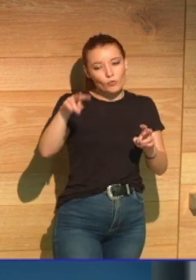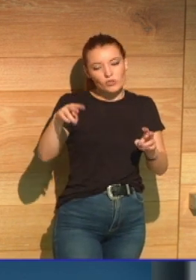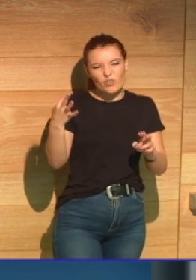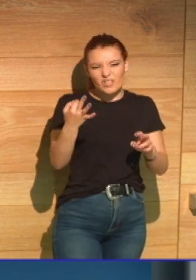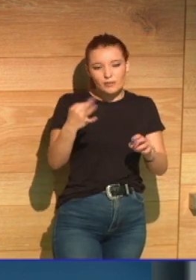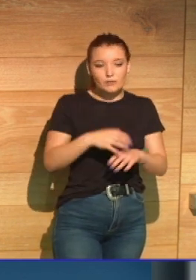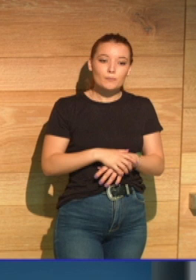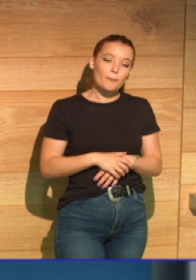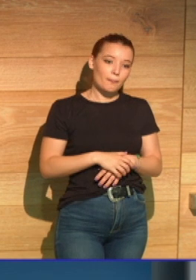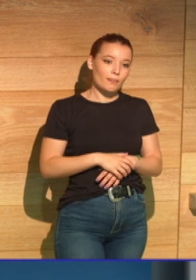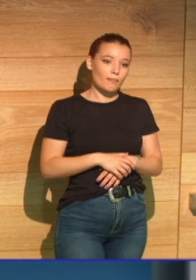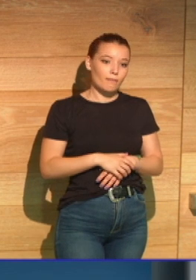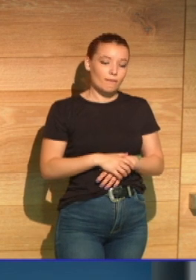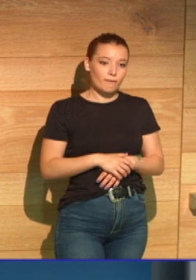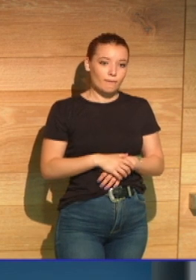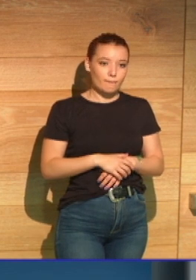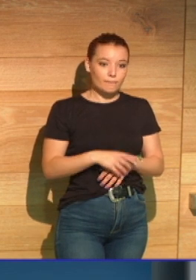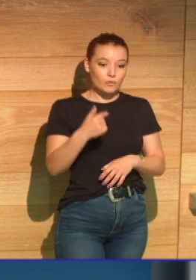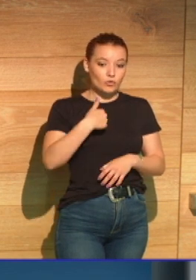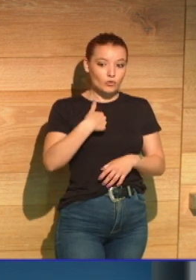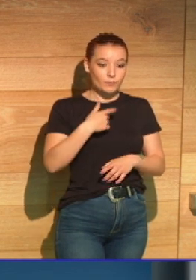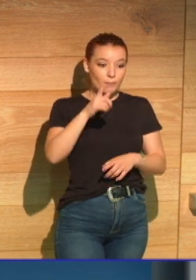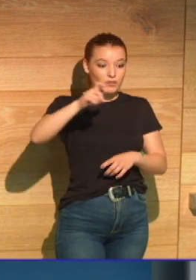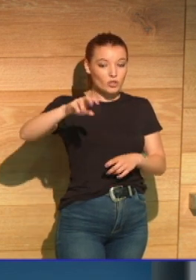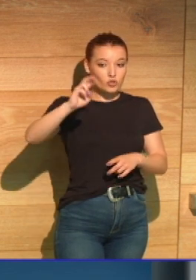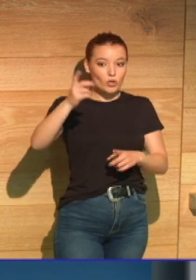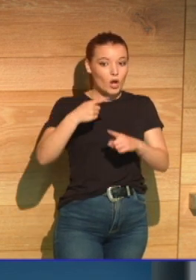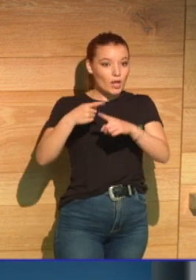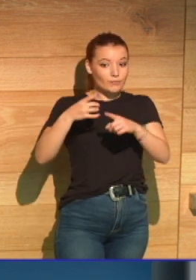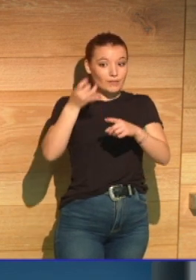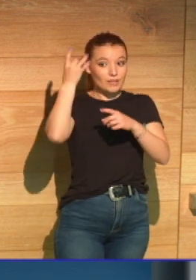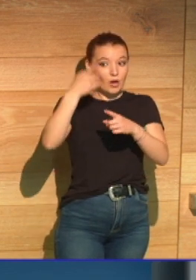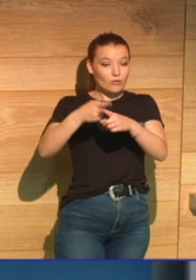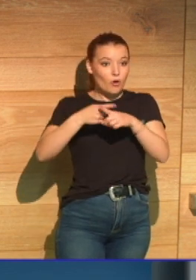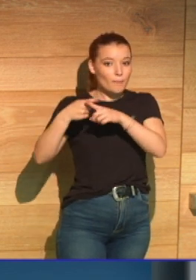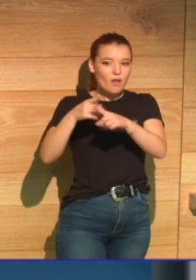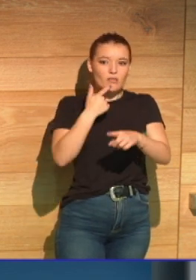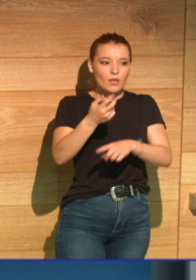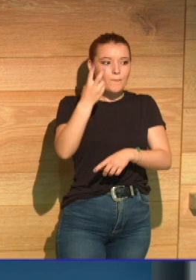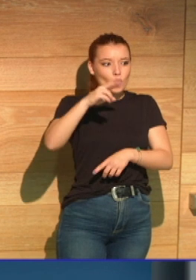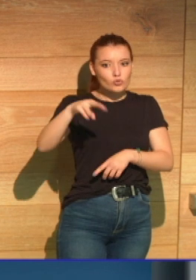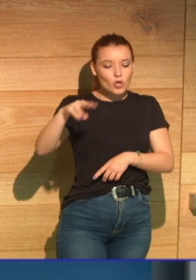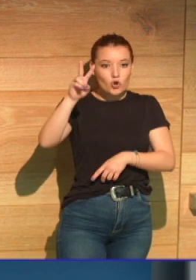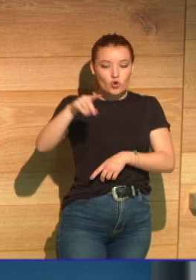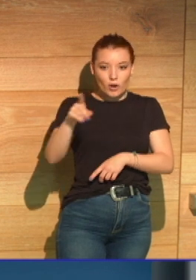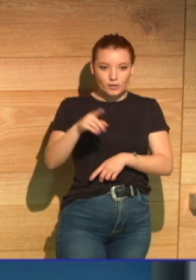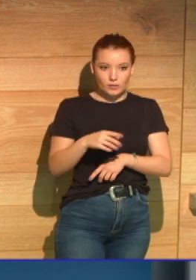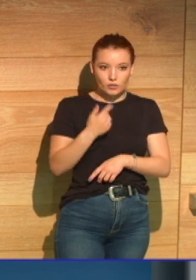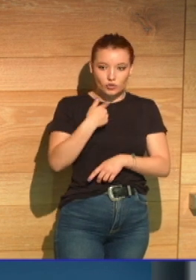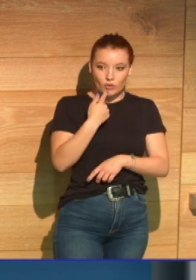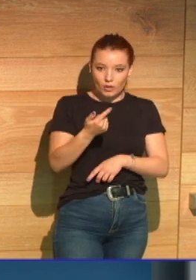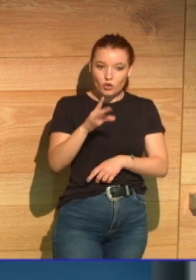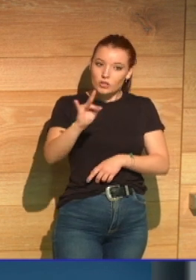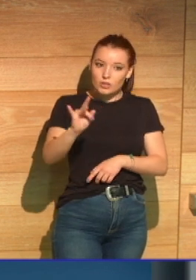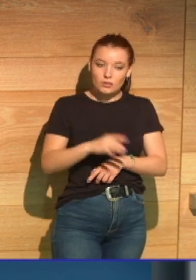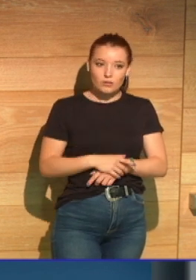algunas personas a quienes les he compartido estas ideas me han dicho, esto no puede ser un museo, y bueno, y en realidad te diría, y lo es. Y me parece potente poner